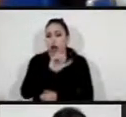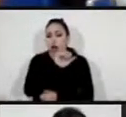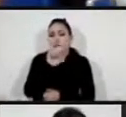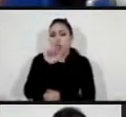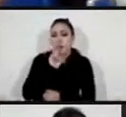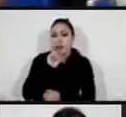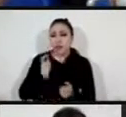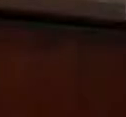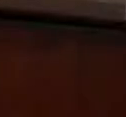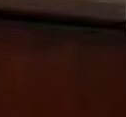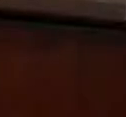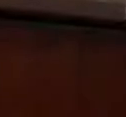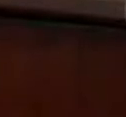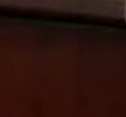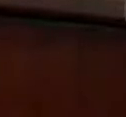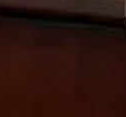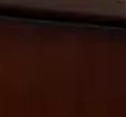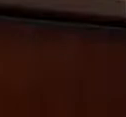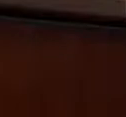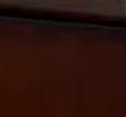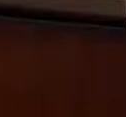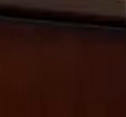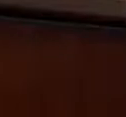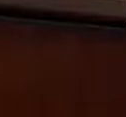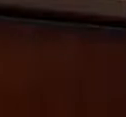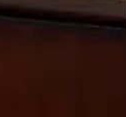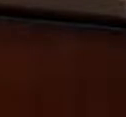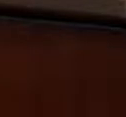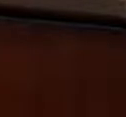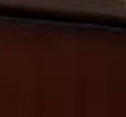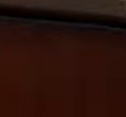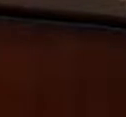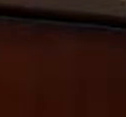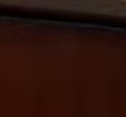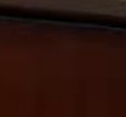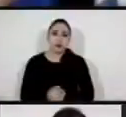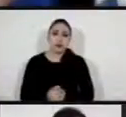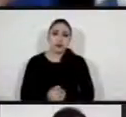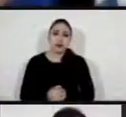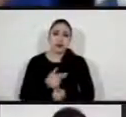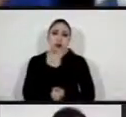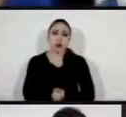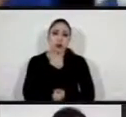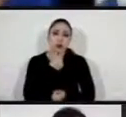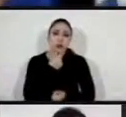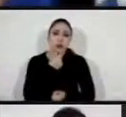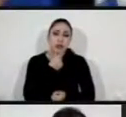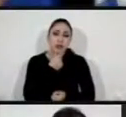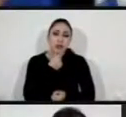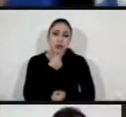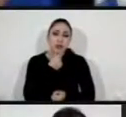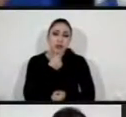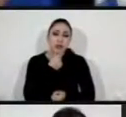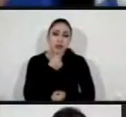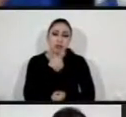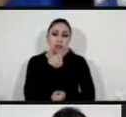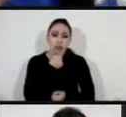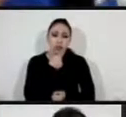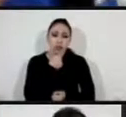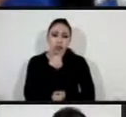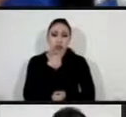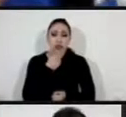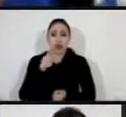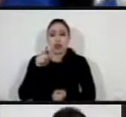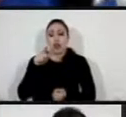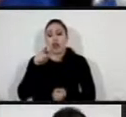de Cronistas. Muchas gracias. Y al maestro Fernando Afundar MX,